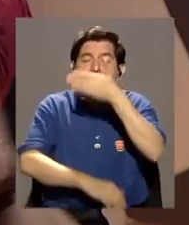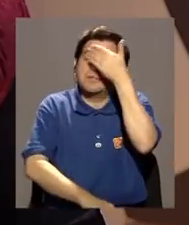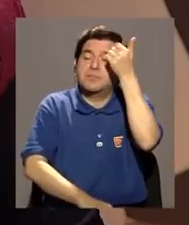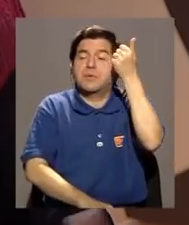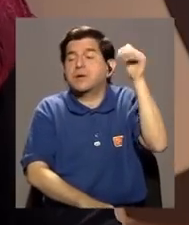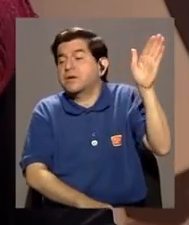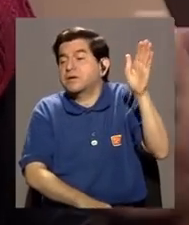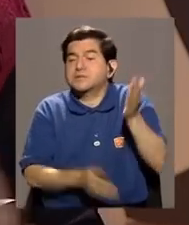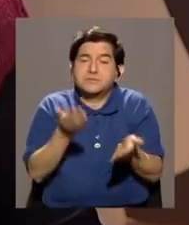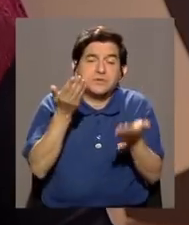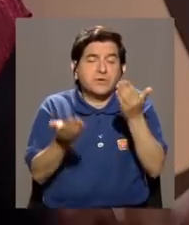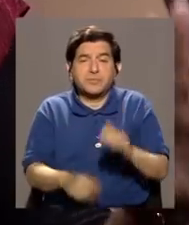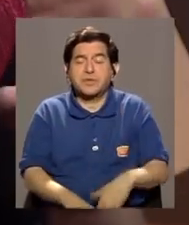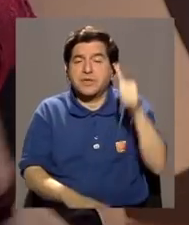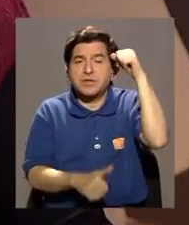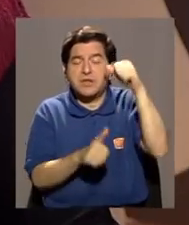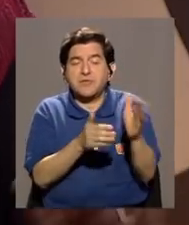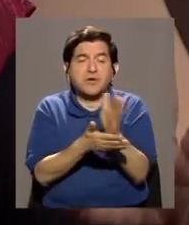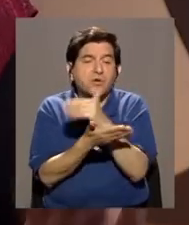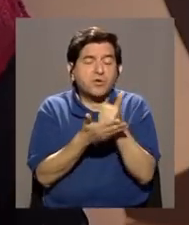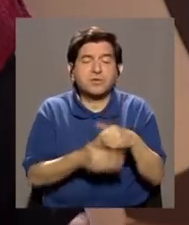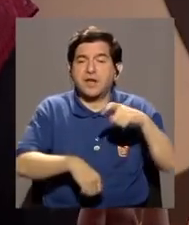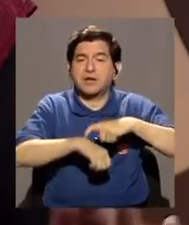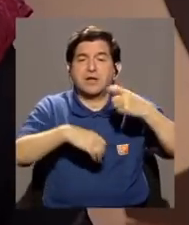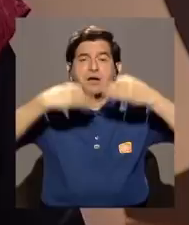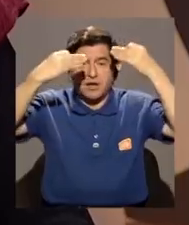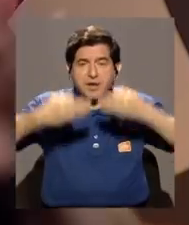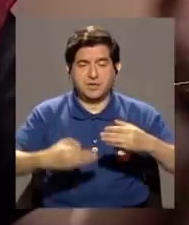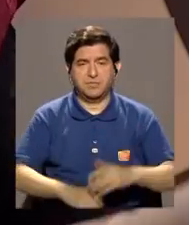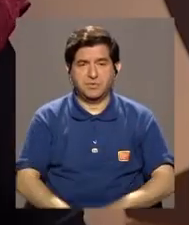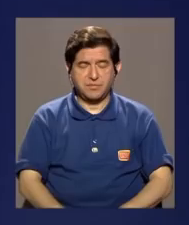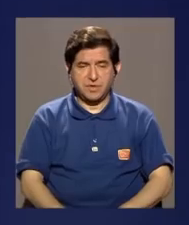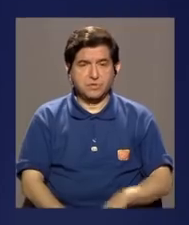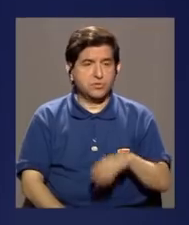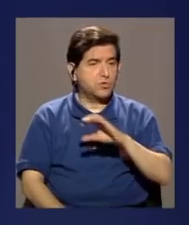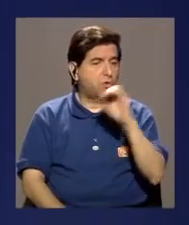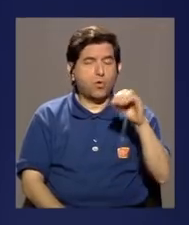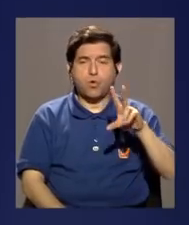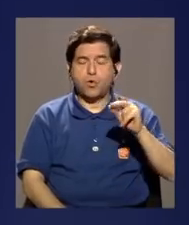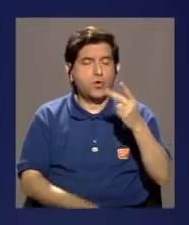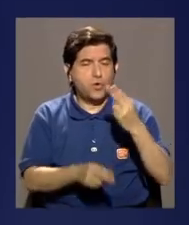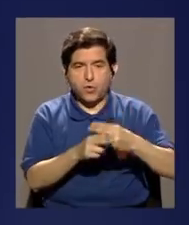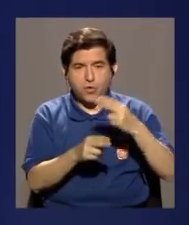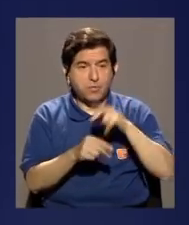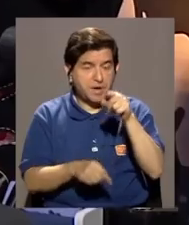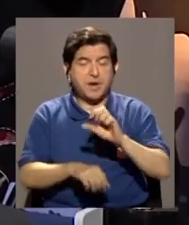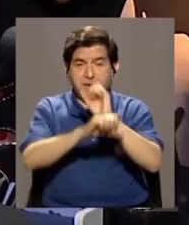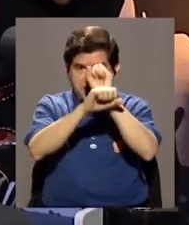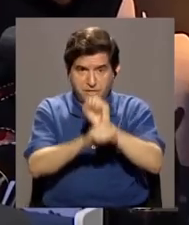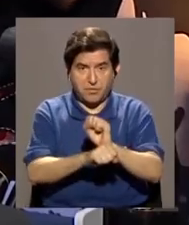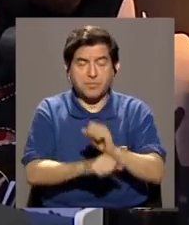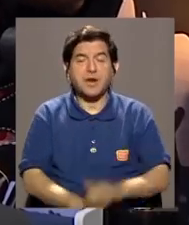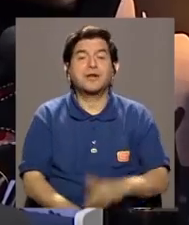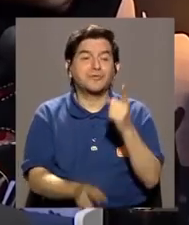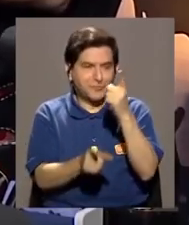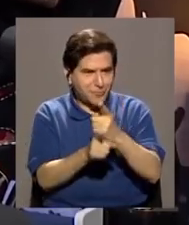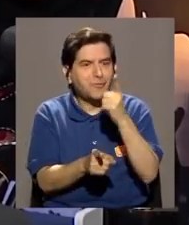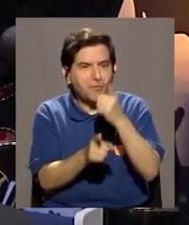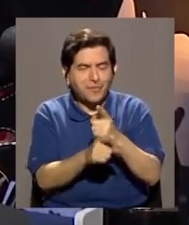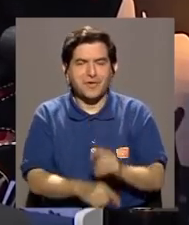olvide tomar en cuenta alguna cosa para un fallo al que nombraron porque son conservador están